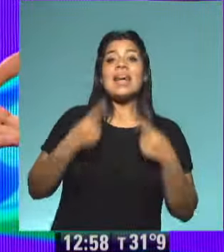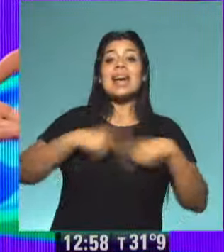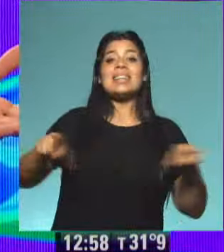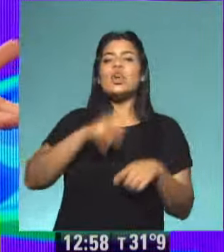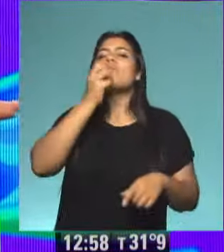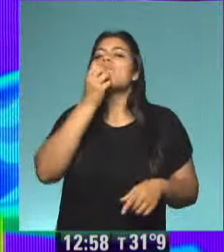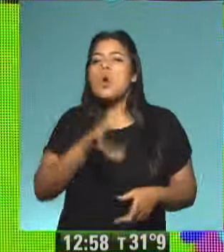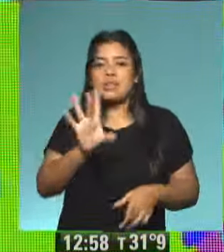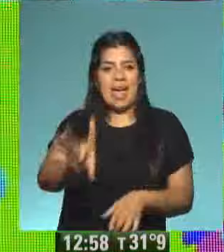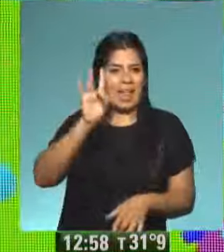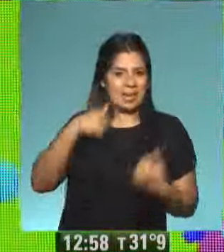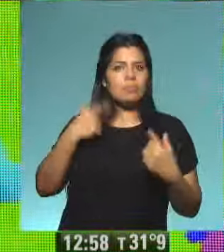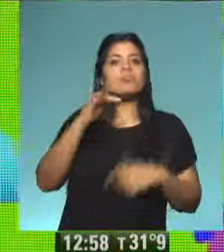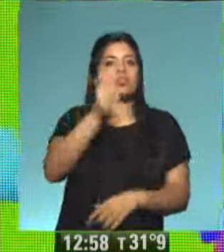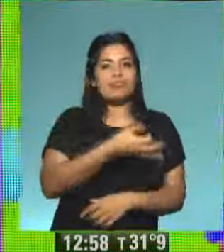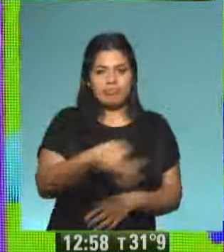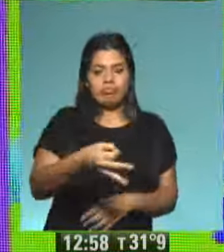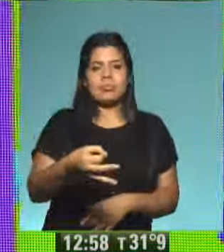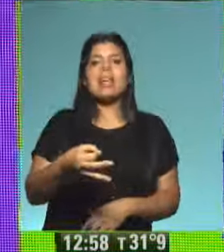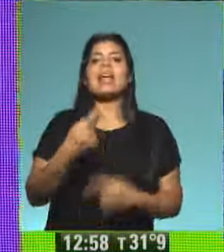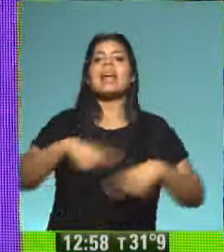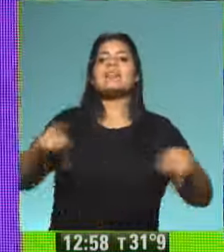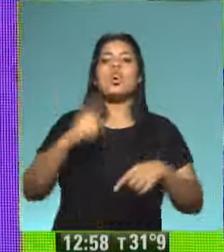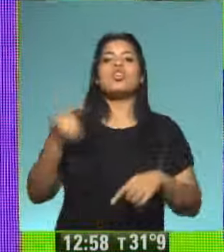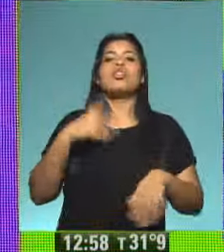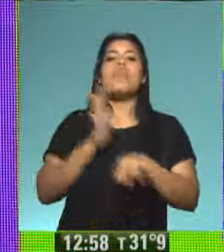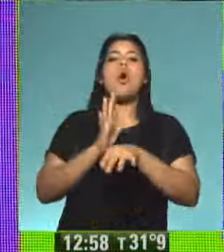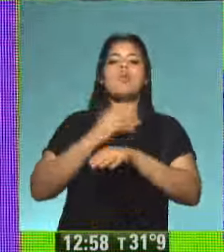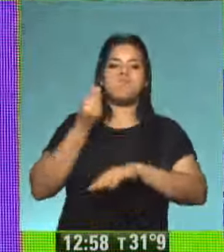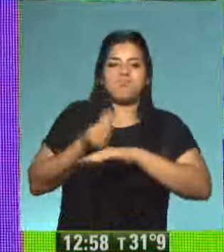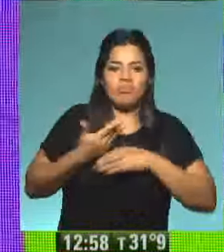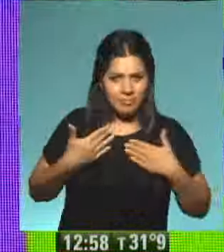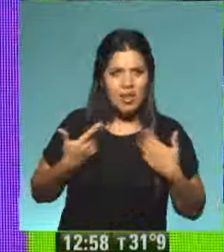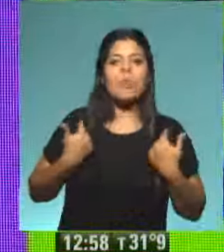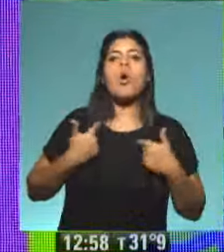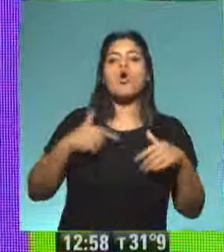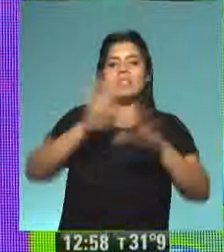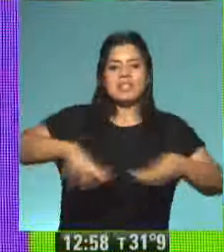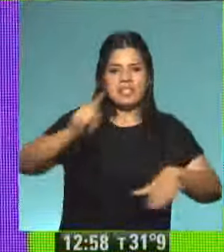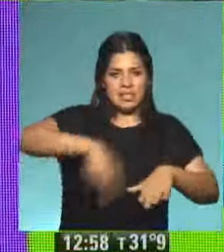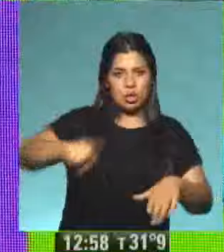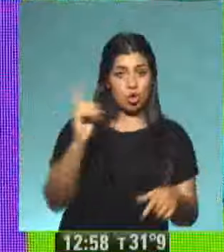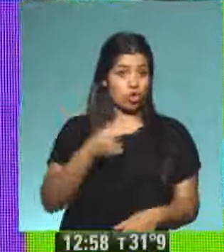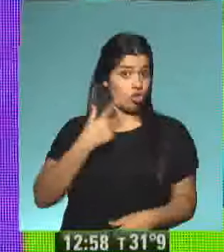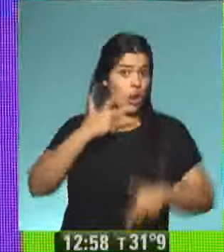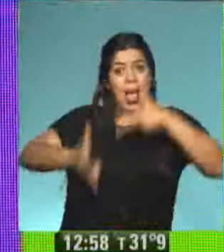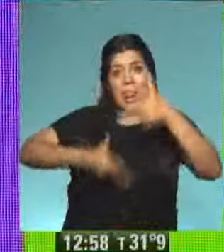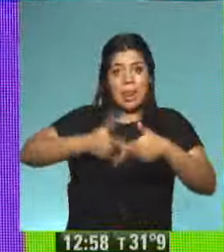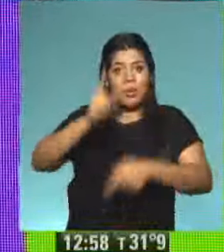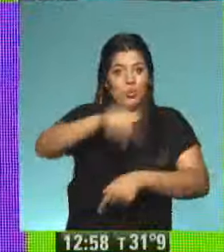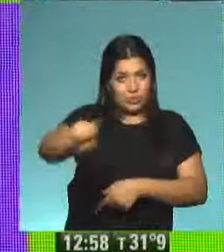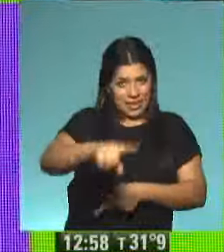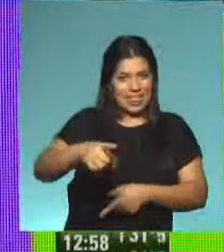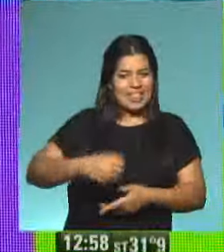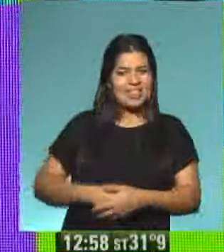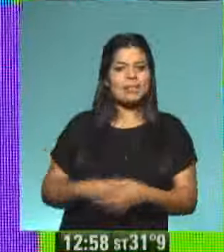¿no, Exactamente, Pablo? Exactamente, es una canción que nos representa. Es la voz de los chicos. Y todos nosotros y nosotras se la queremos cantar a ustedes para que esa voz